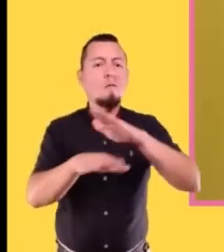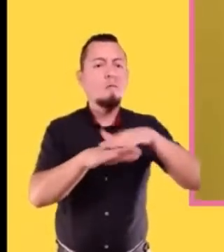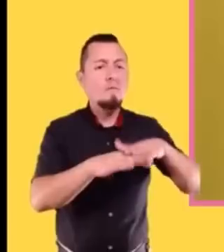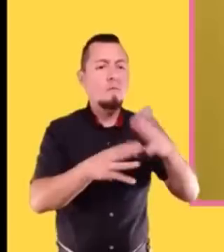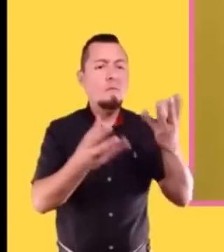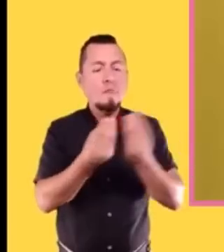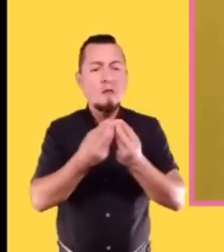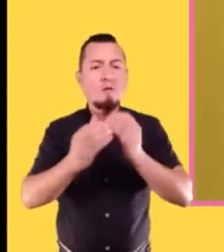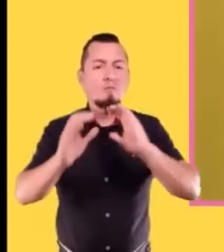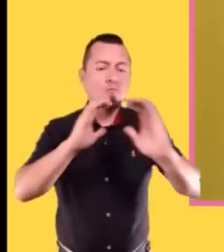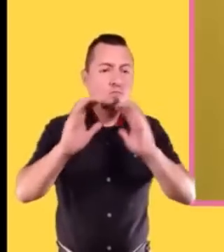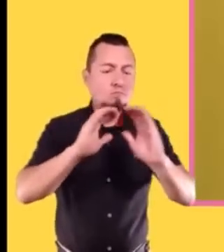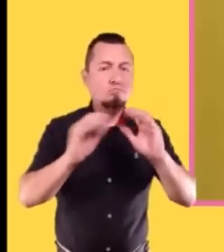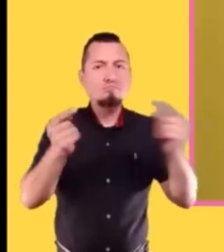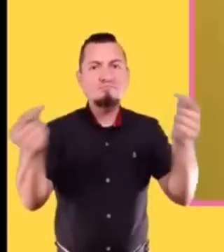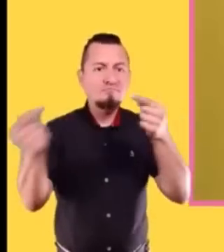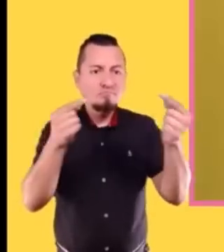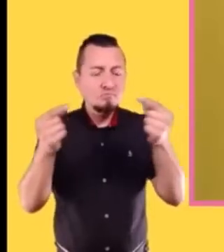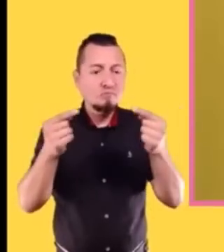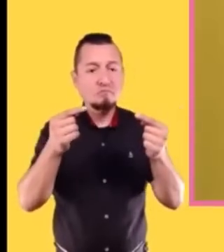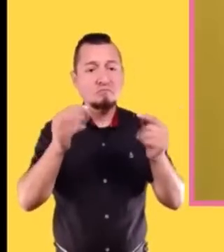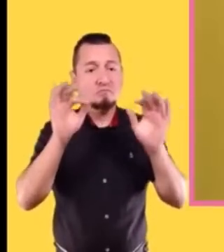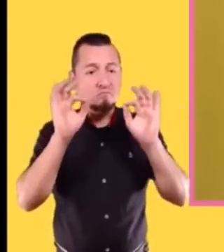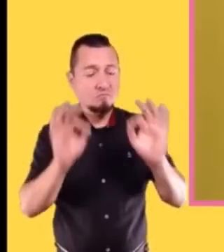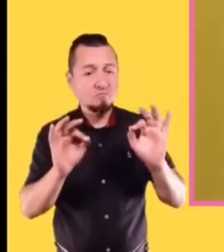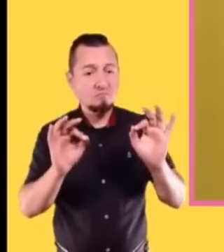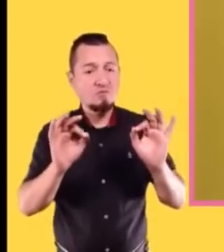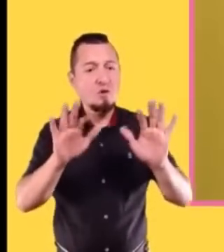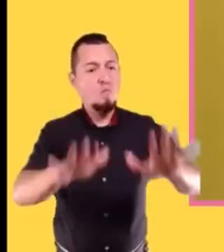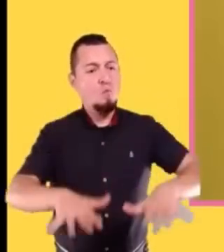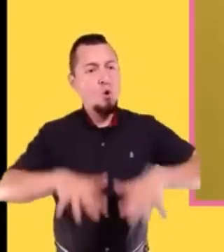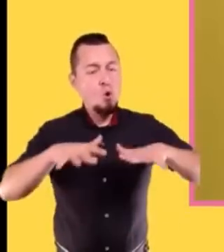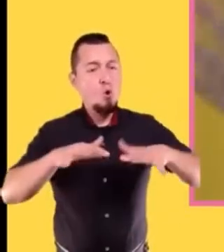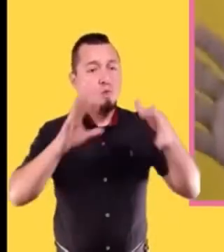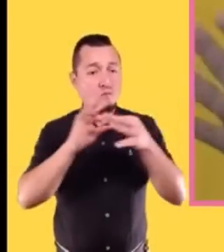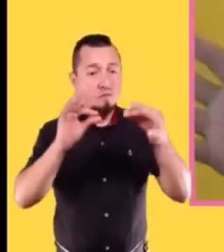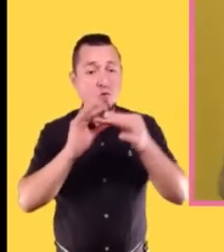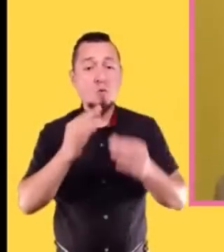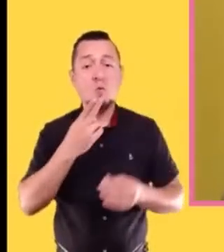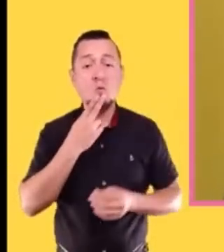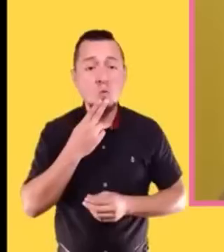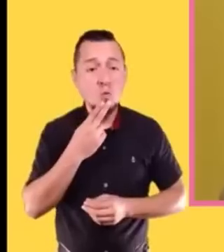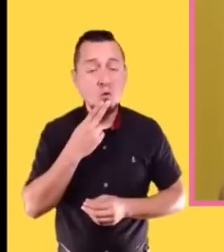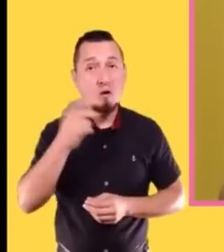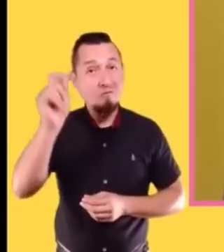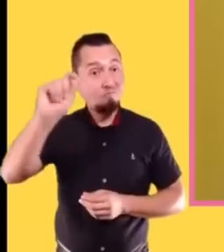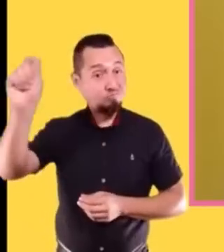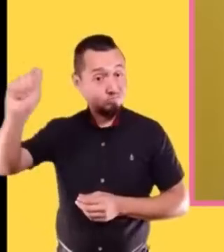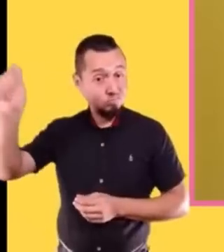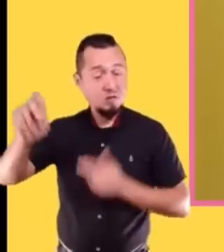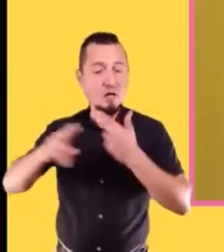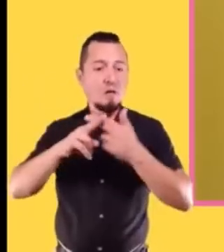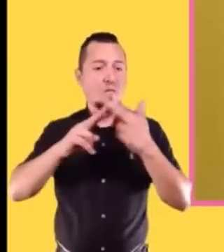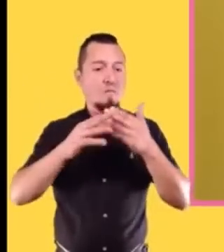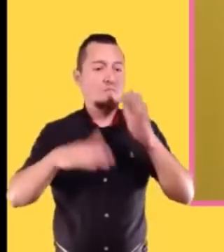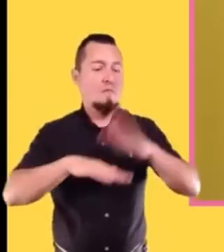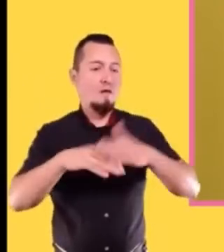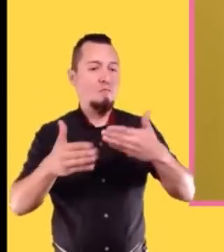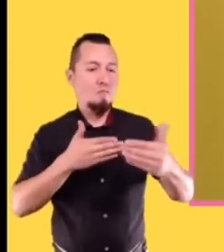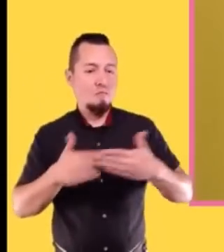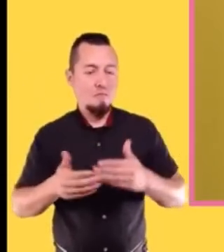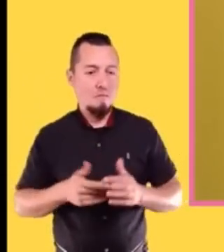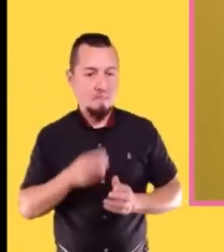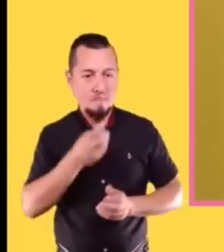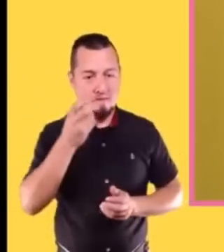y hay debates, y hay casos, y hay exposiciones que se puede utilizar desde el pizarrón hasta la tecnología más moderna. Así están diseñados